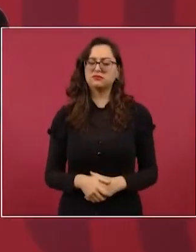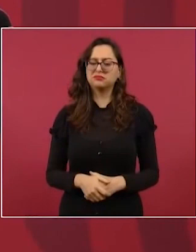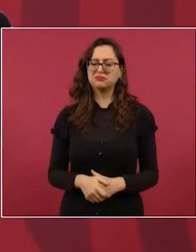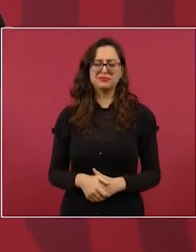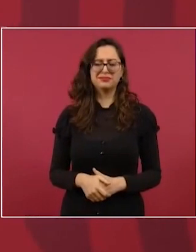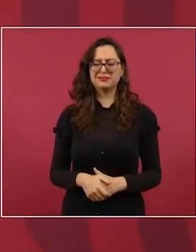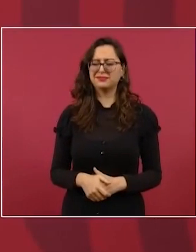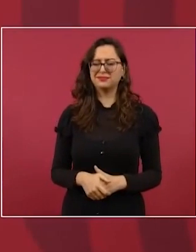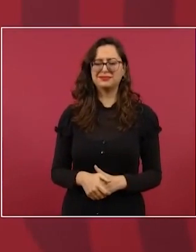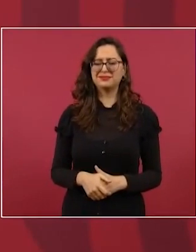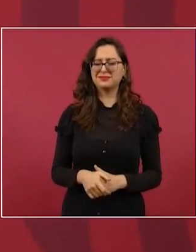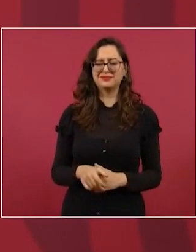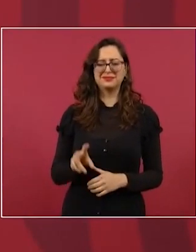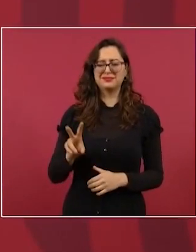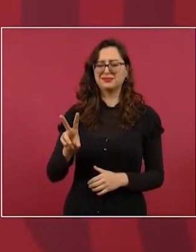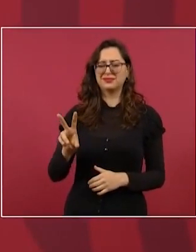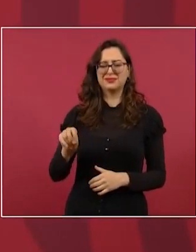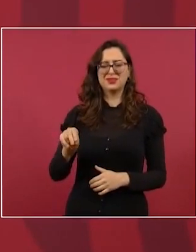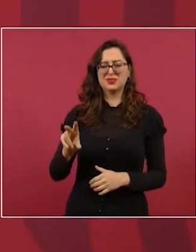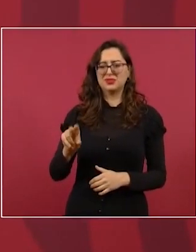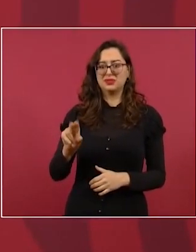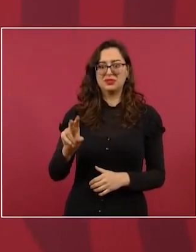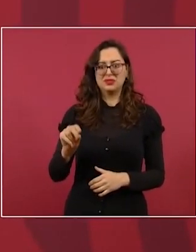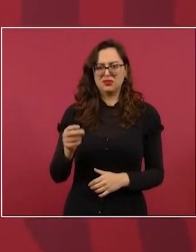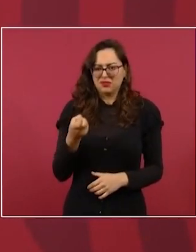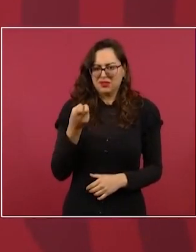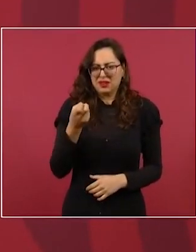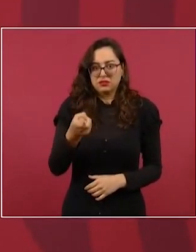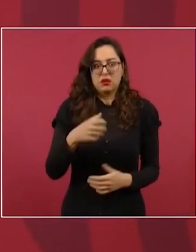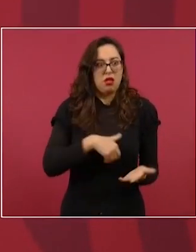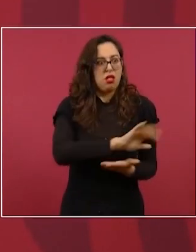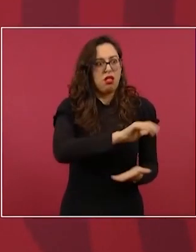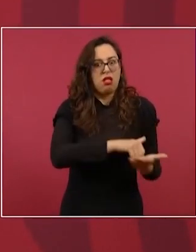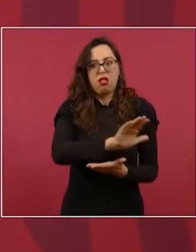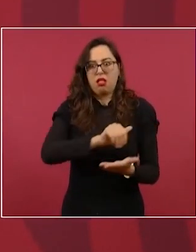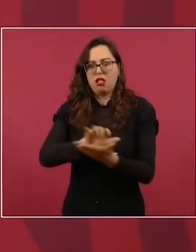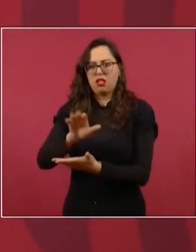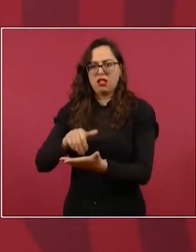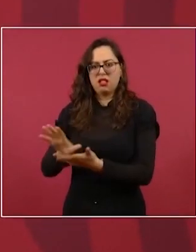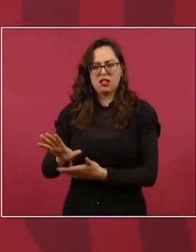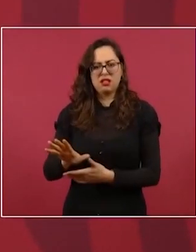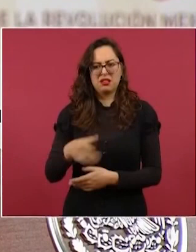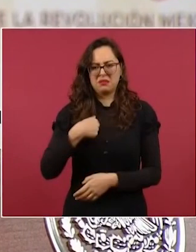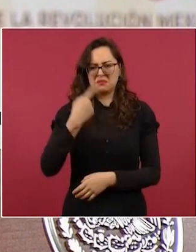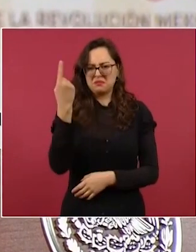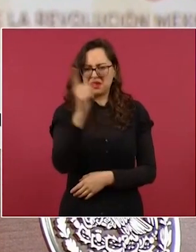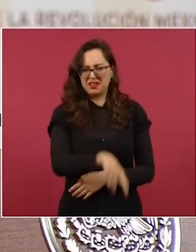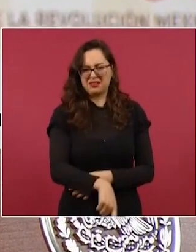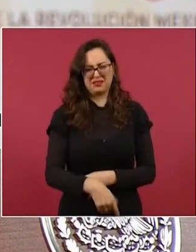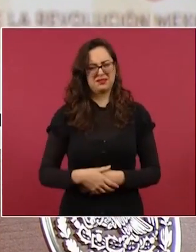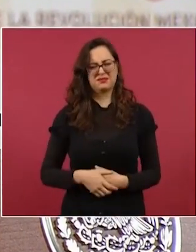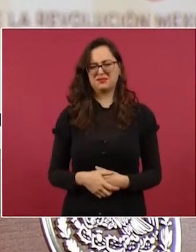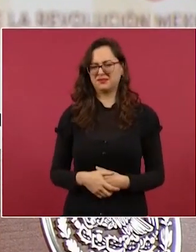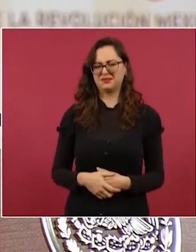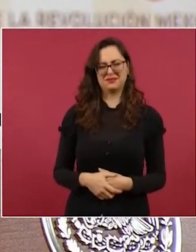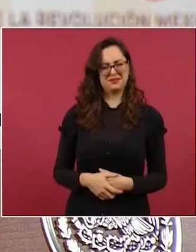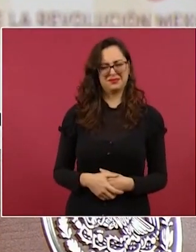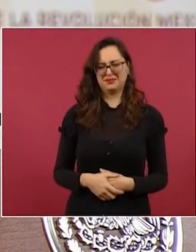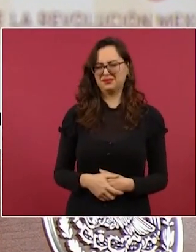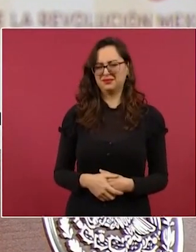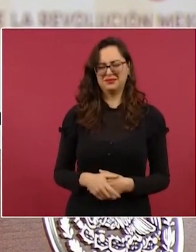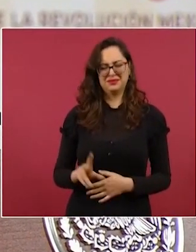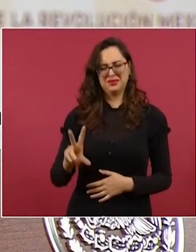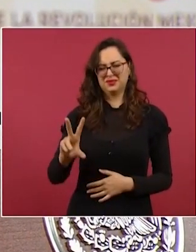Morena convertida en un cuerpo de chapulines, en el que salves el que pueda, la importancia es lo que diga el